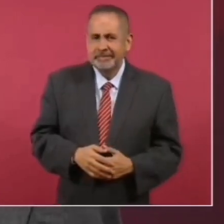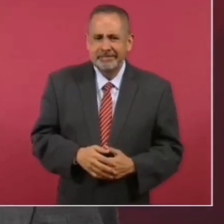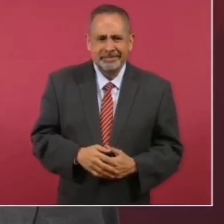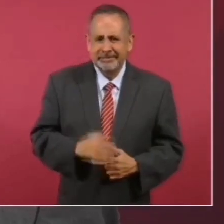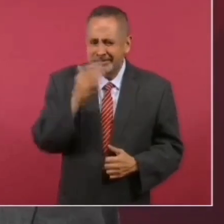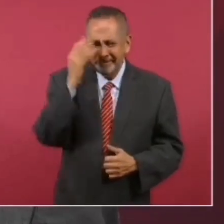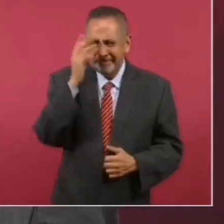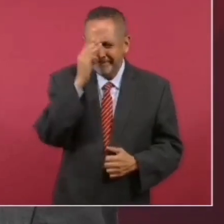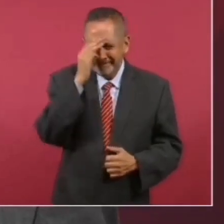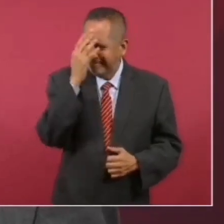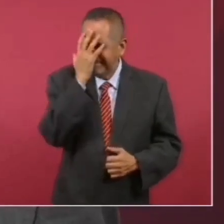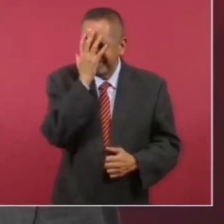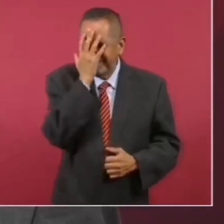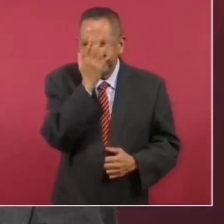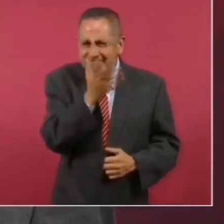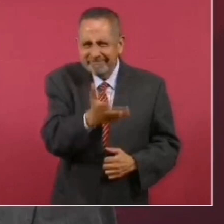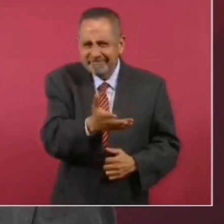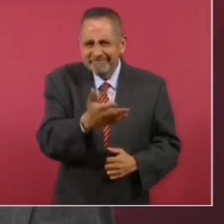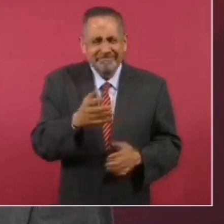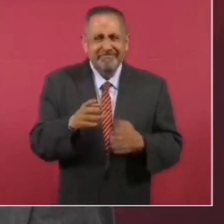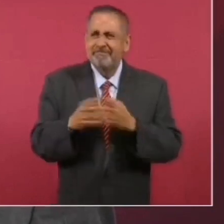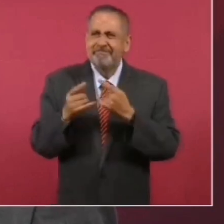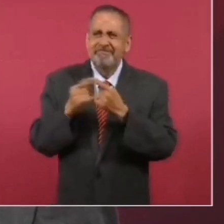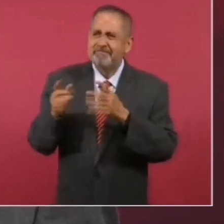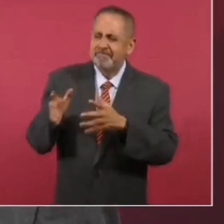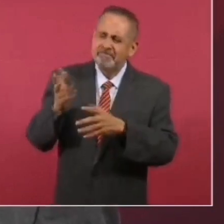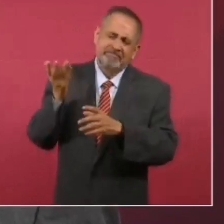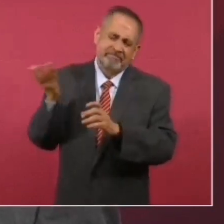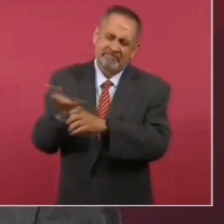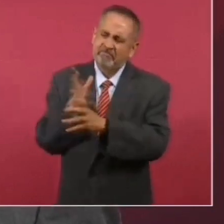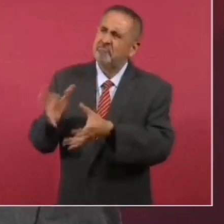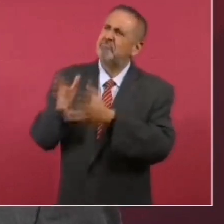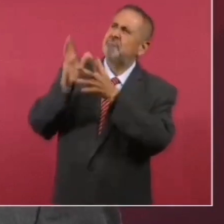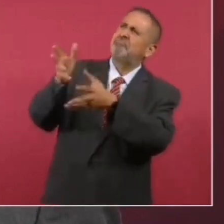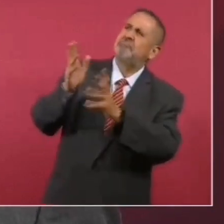de lo más vergonzosos, ¿no?, de nuestra historia.